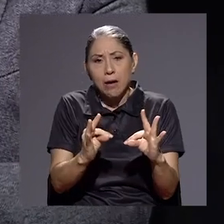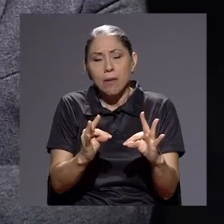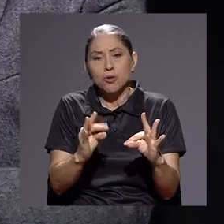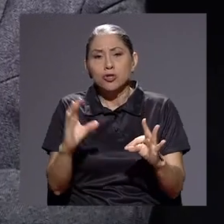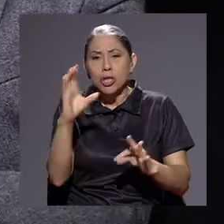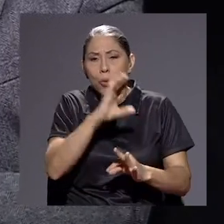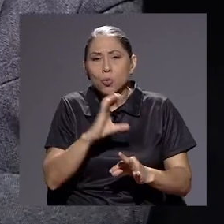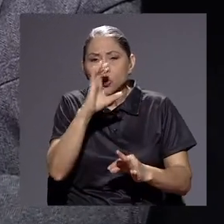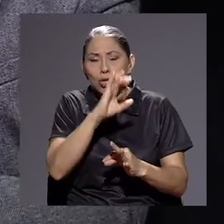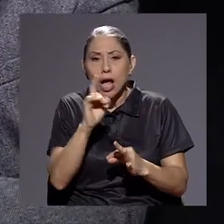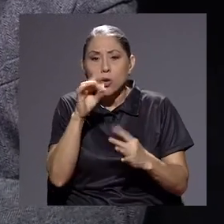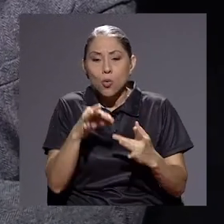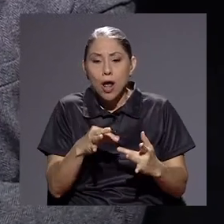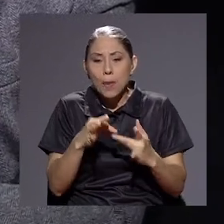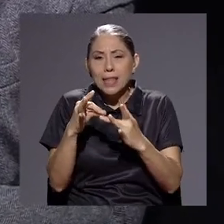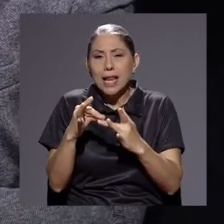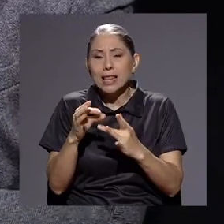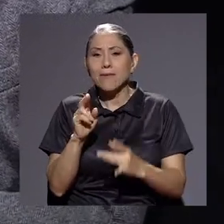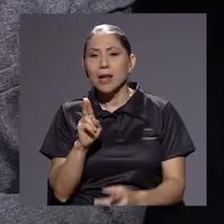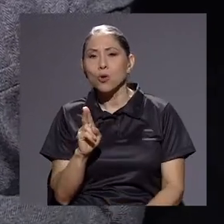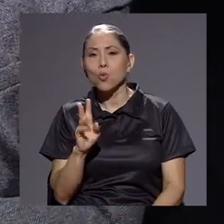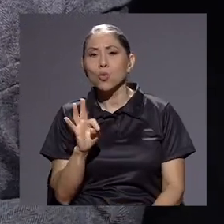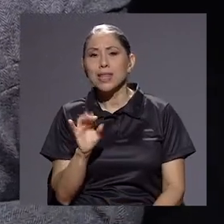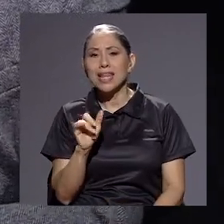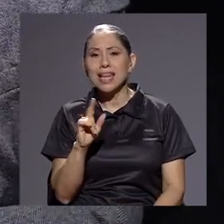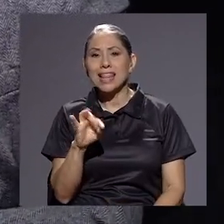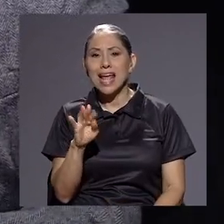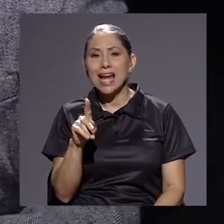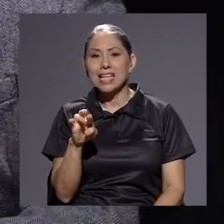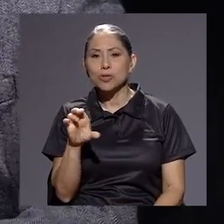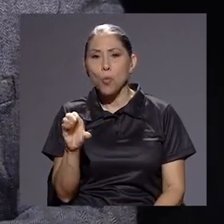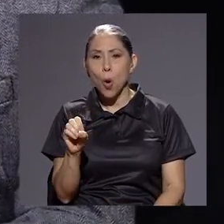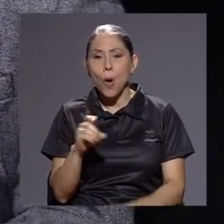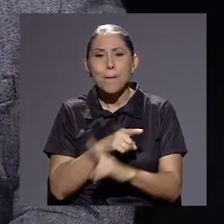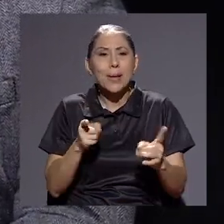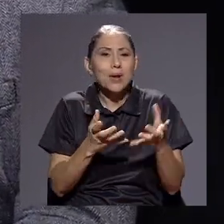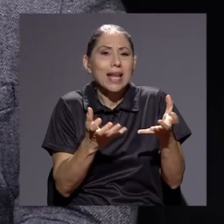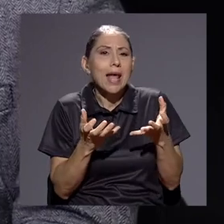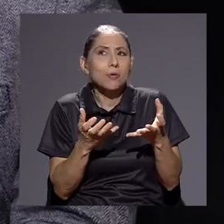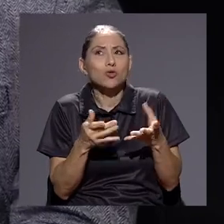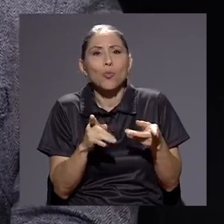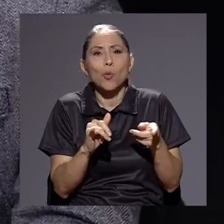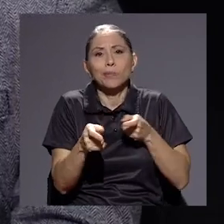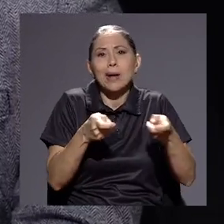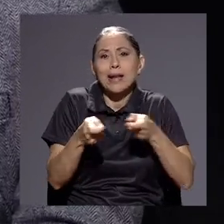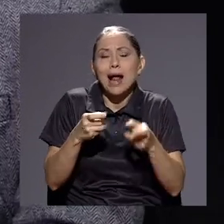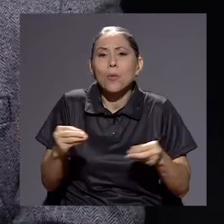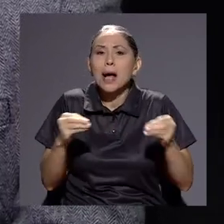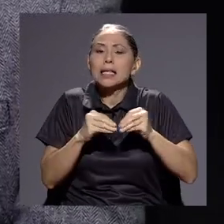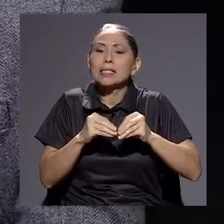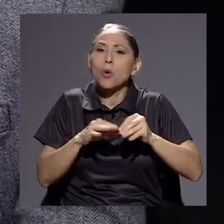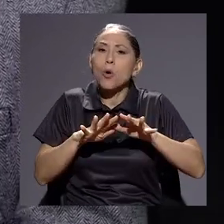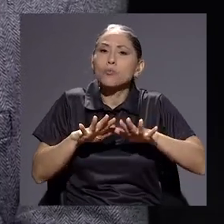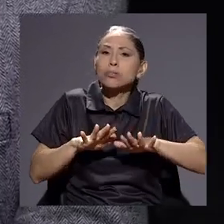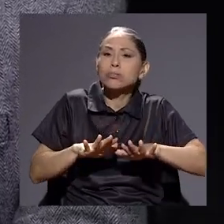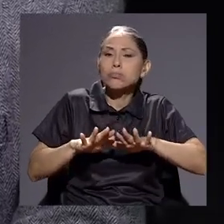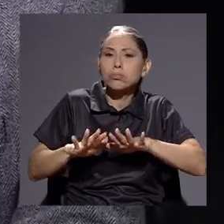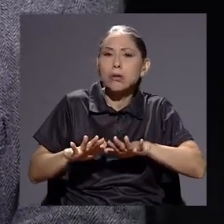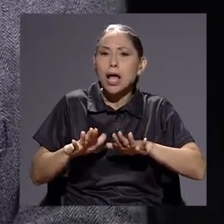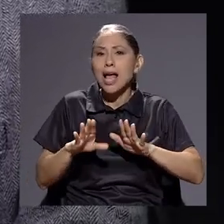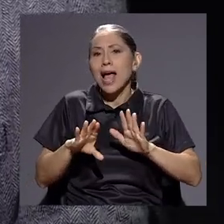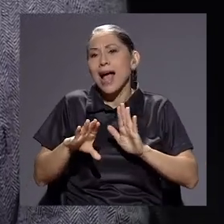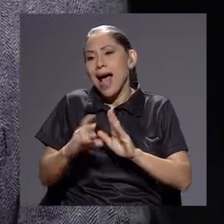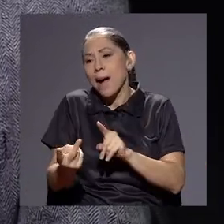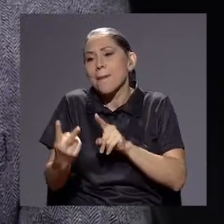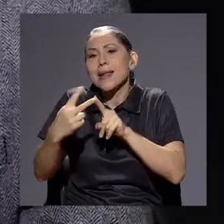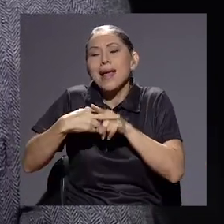que tratamos de buscar una alternativa al utilitarismo, por lo menos manejarlo de una forma más atenuada, quizás uh-huh. aplicando, digamos, una idea